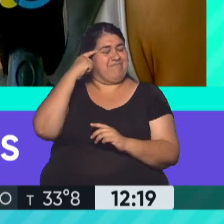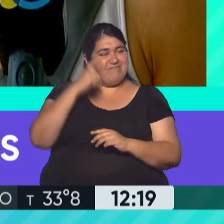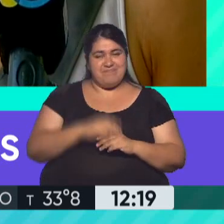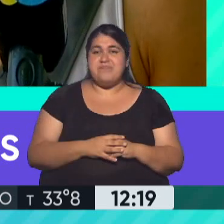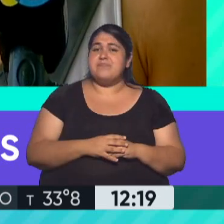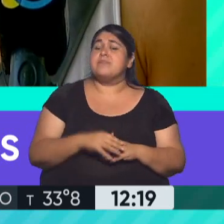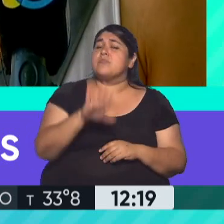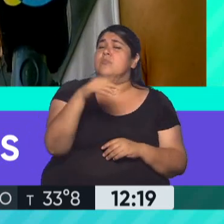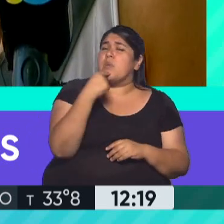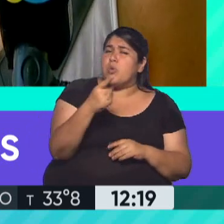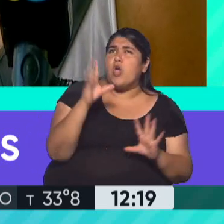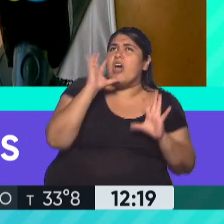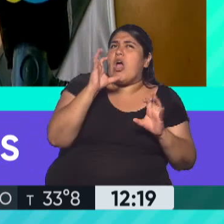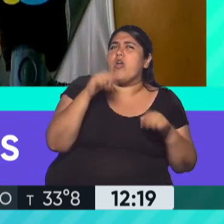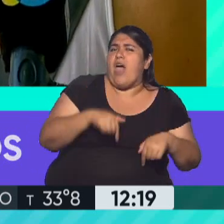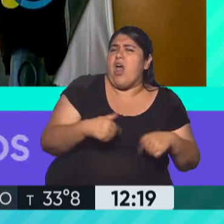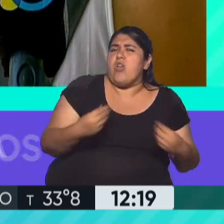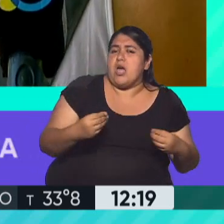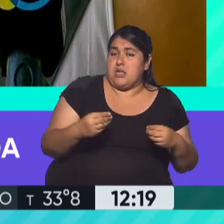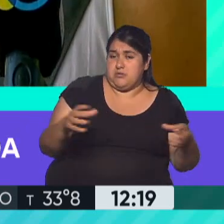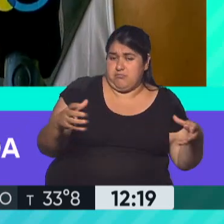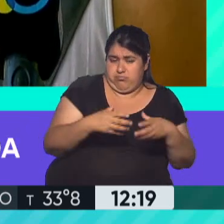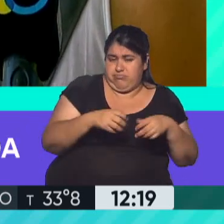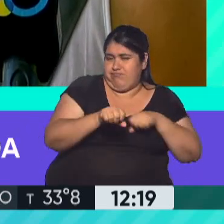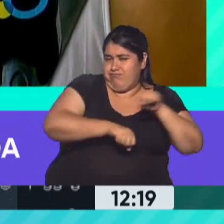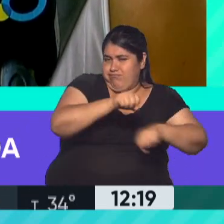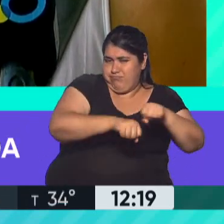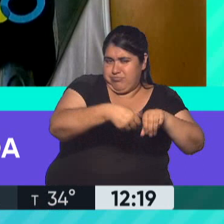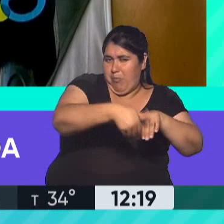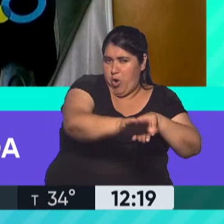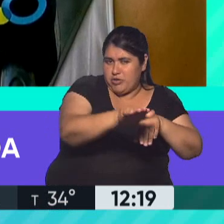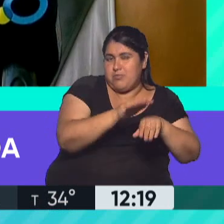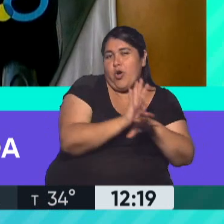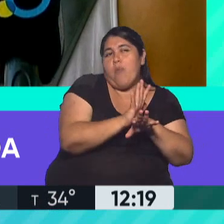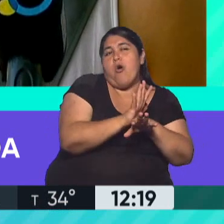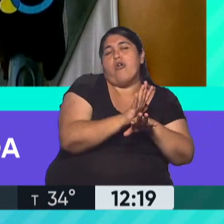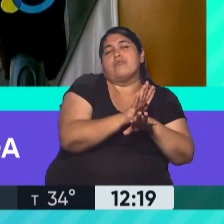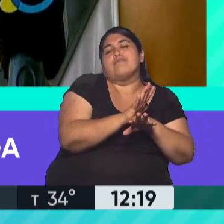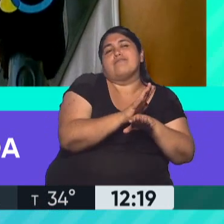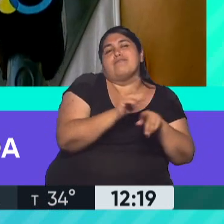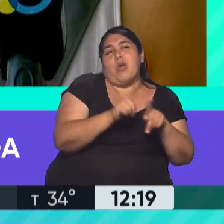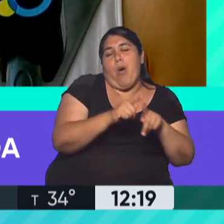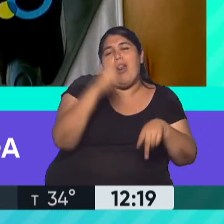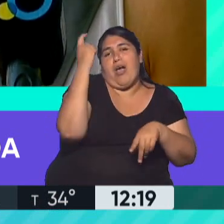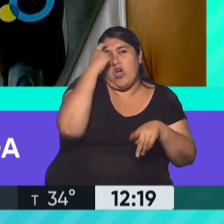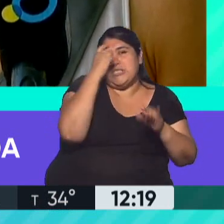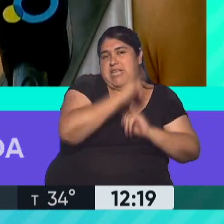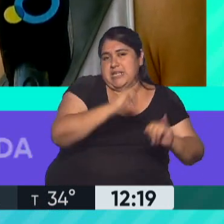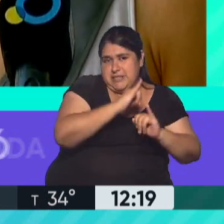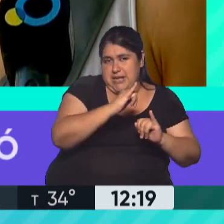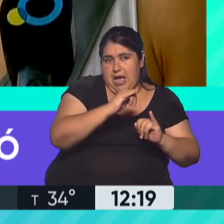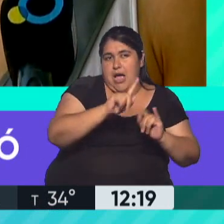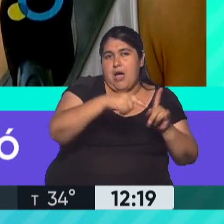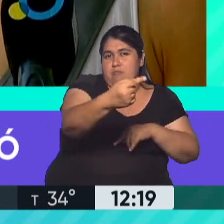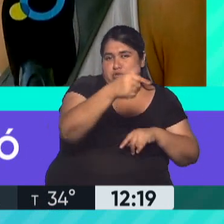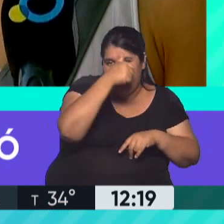recordar ahora y una bicicleteada que se va a llevar a cabo con masa crítica también, como una suerte de toma de conciencia social a partir del domingo